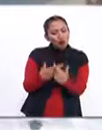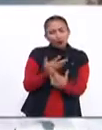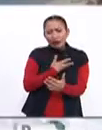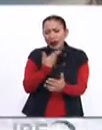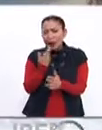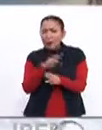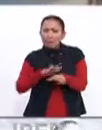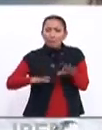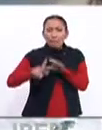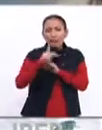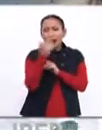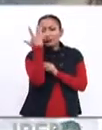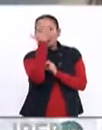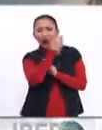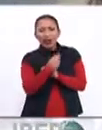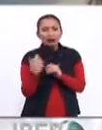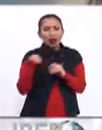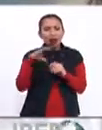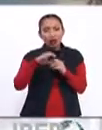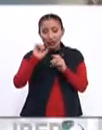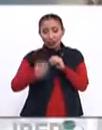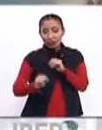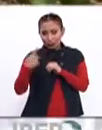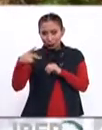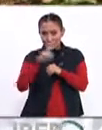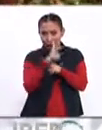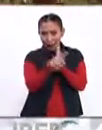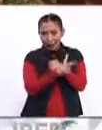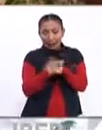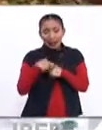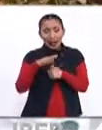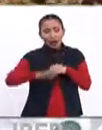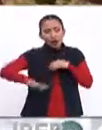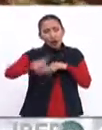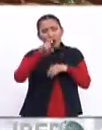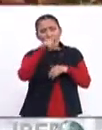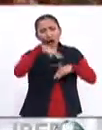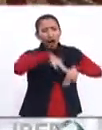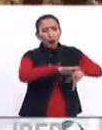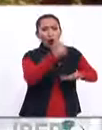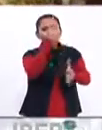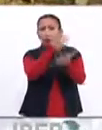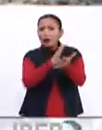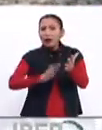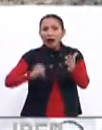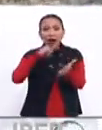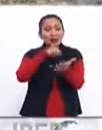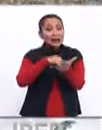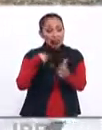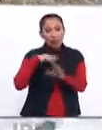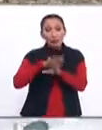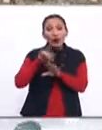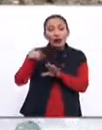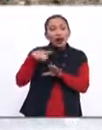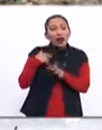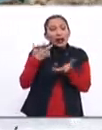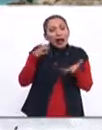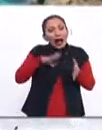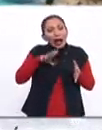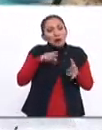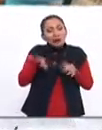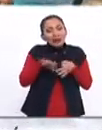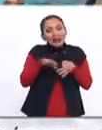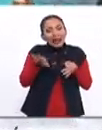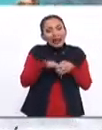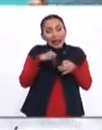de las playas más hermosas de la costa sur del país. Las playas de Trinidad son únicas en la isla, en parte debido a que se encuentran